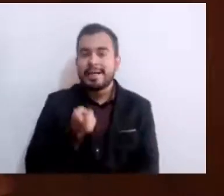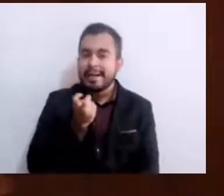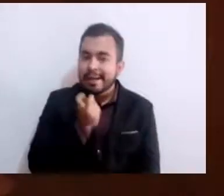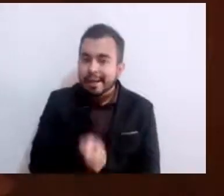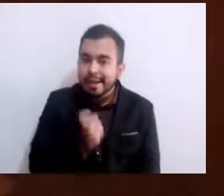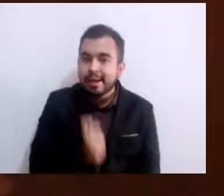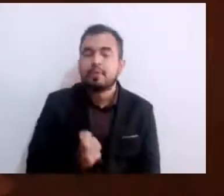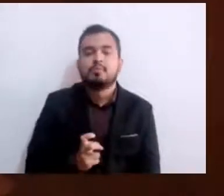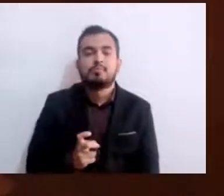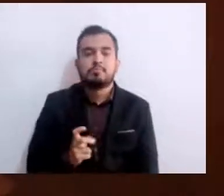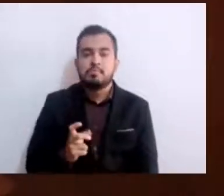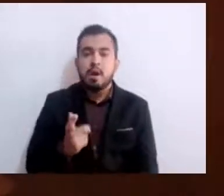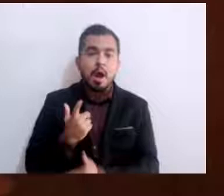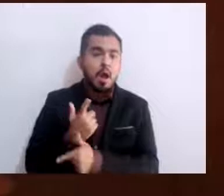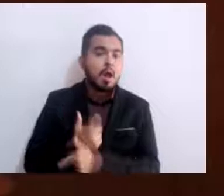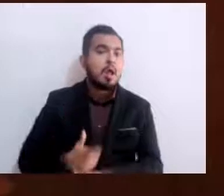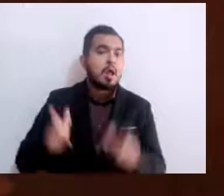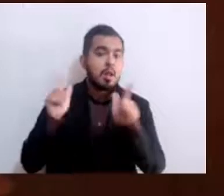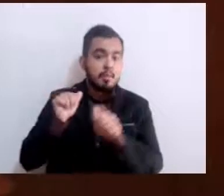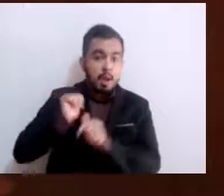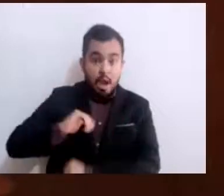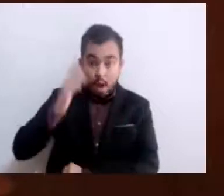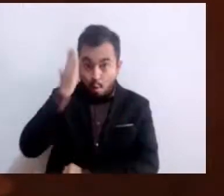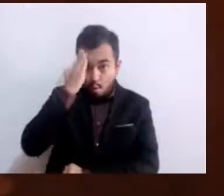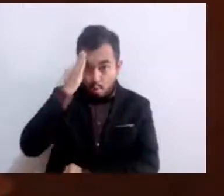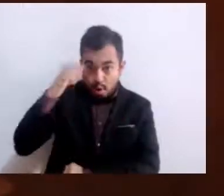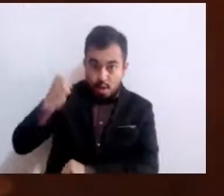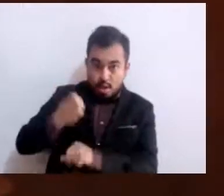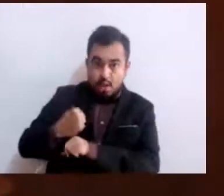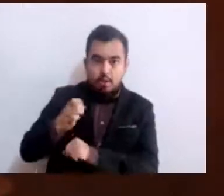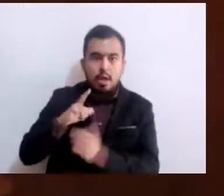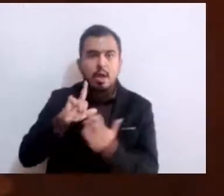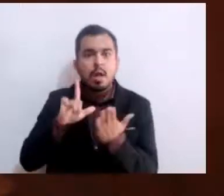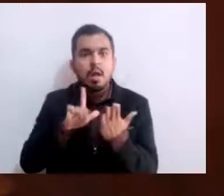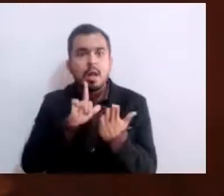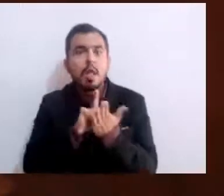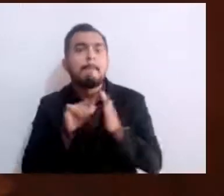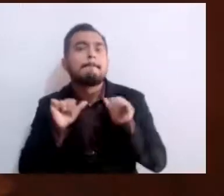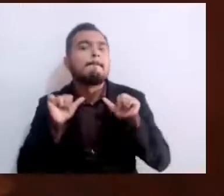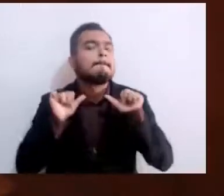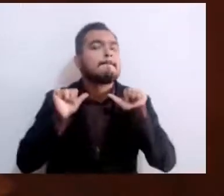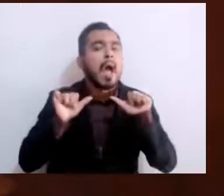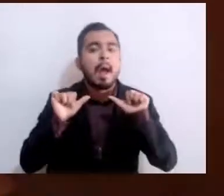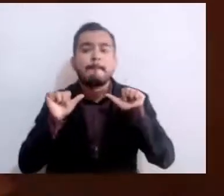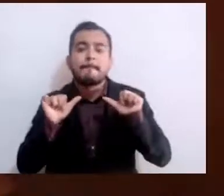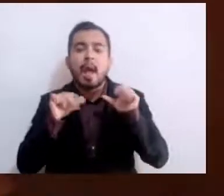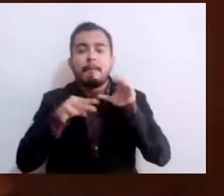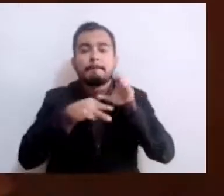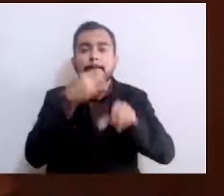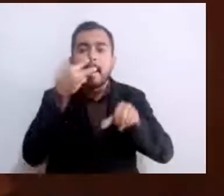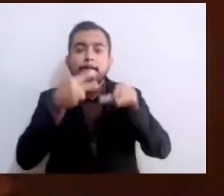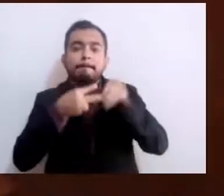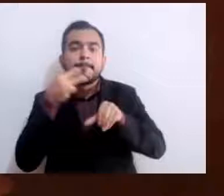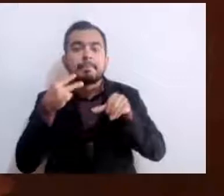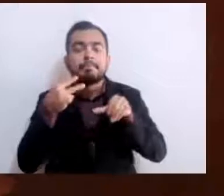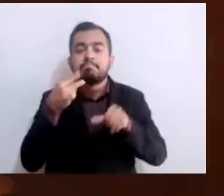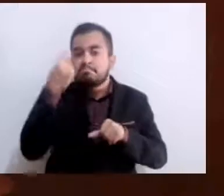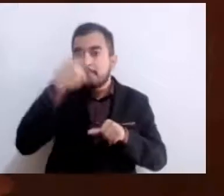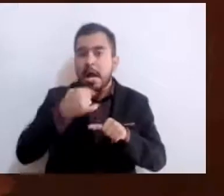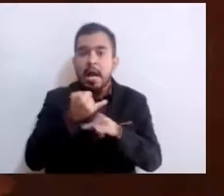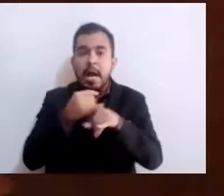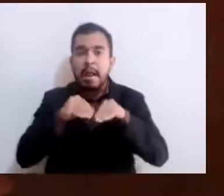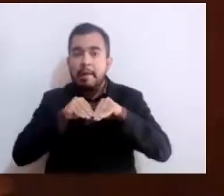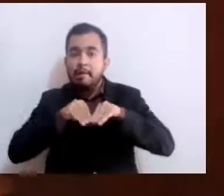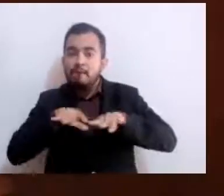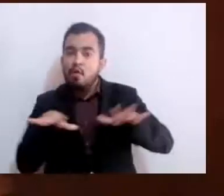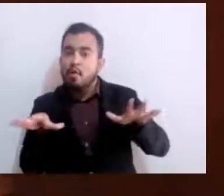ninguna autoridad estatal se escude en lagunas legales para no brindar información que como ciudadanos estamos en nuestro derecho de